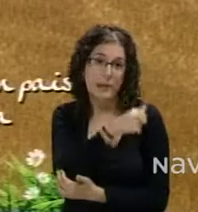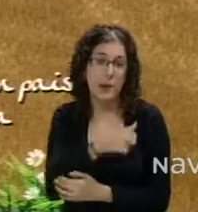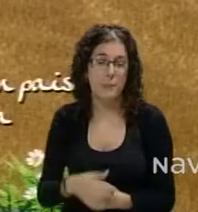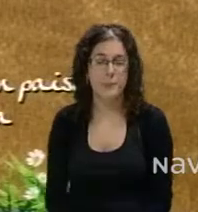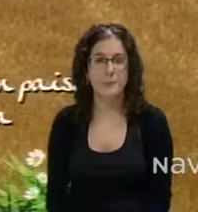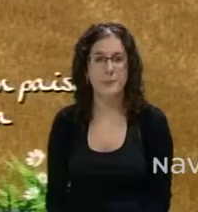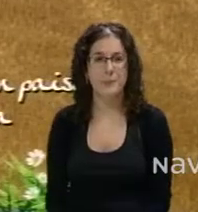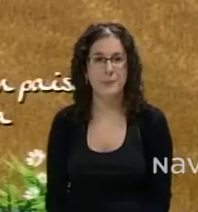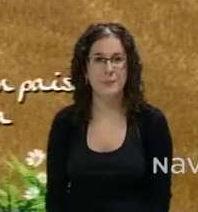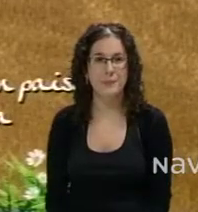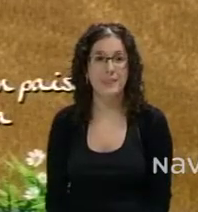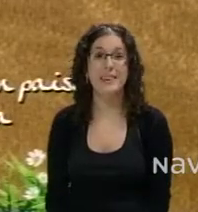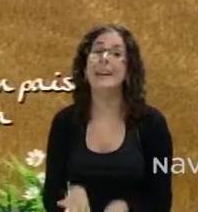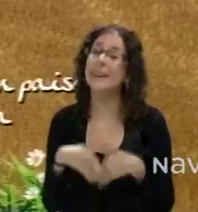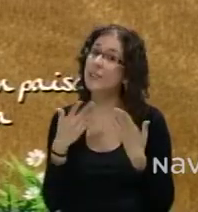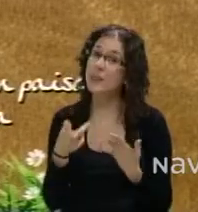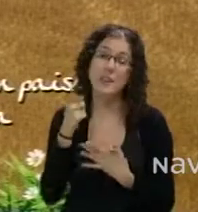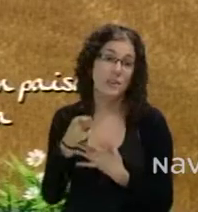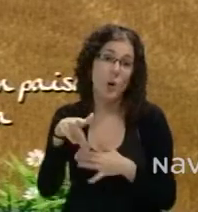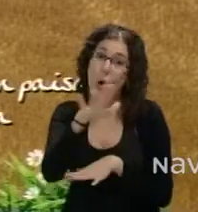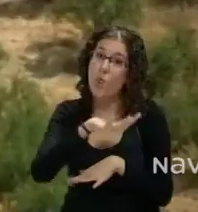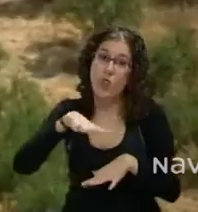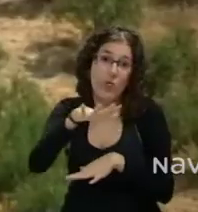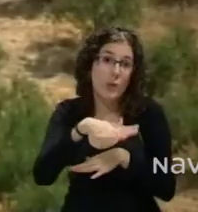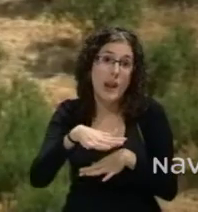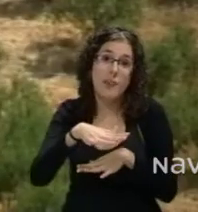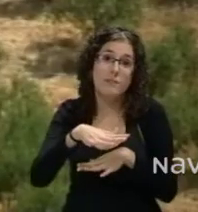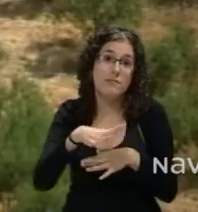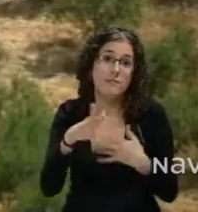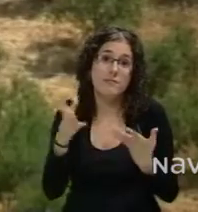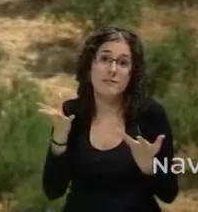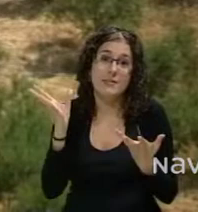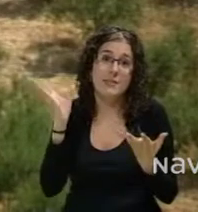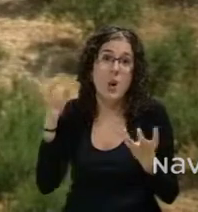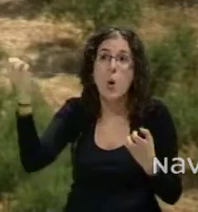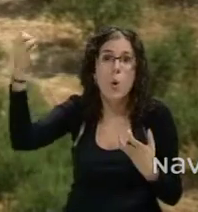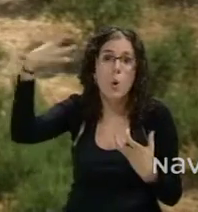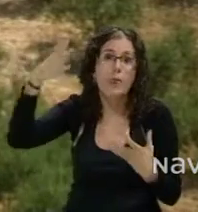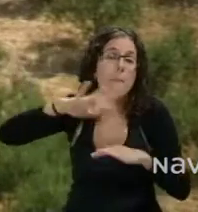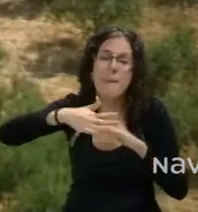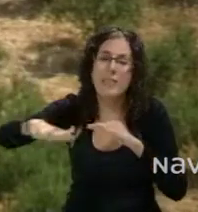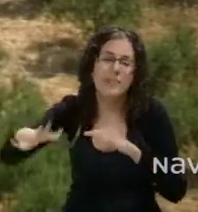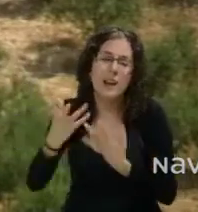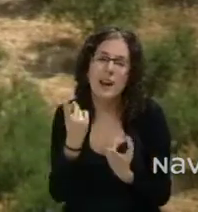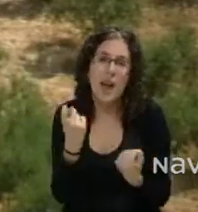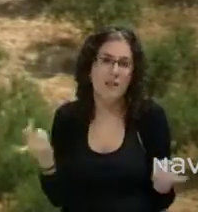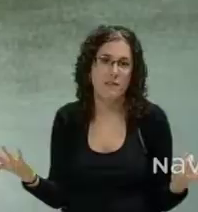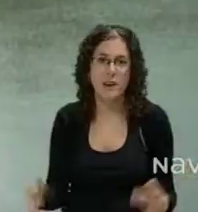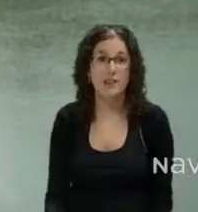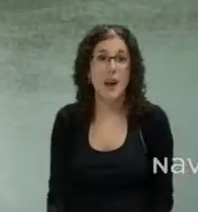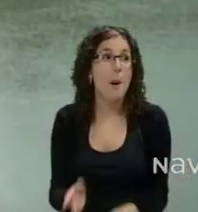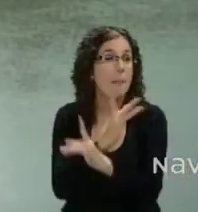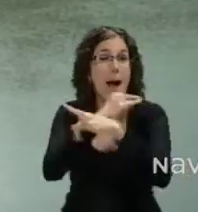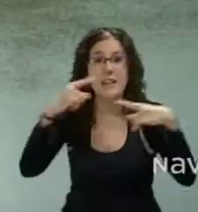vamos. Entonces eso se da siempre en lugares donde existe la luz mediterránea. Los paisajes también, el